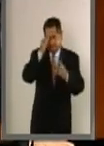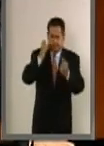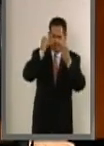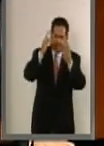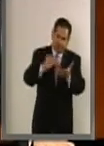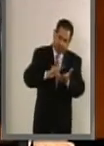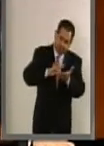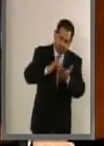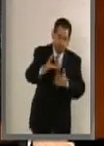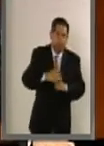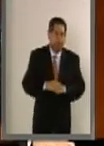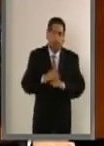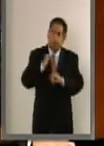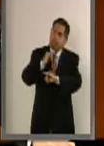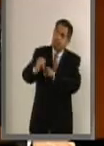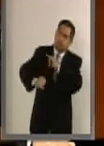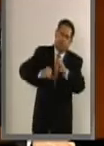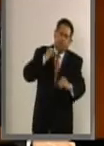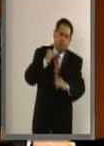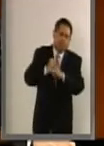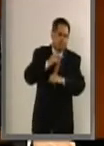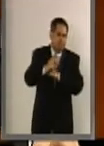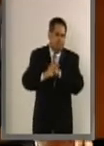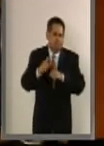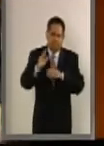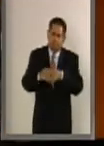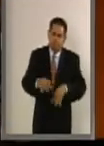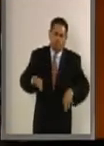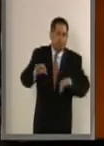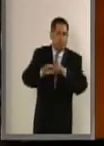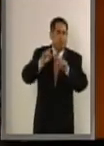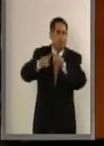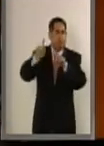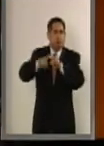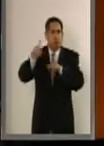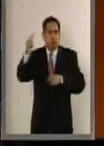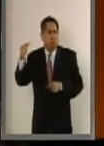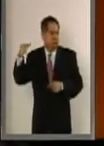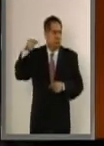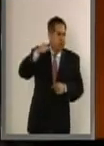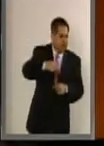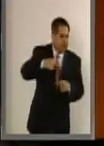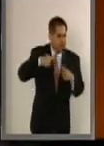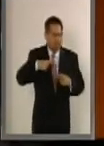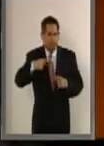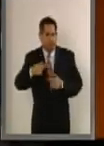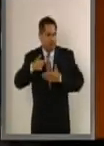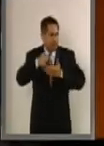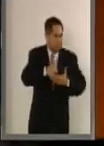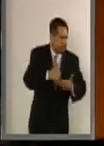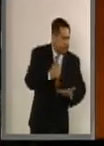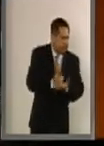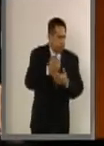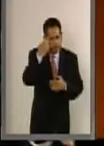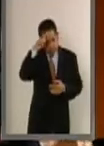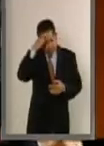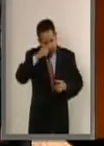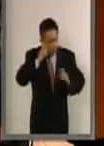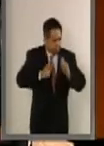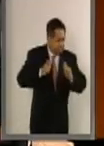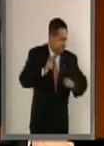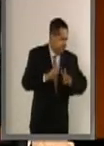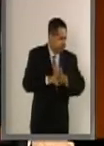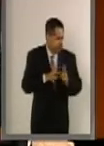de la comunidad internacional, particularmente aquellos que enviaron rescatistas y personal técnico a nuestro país